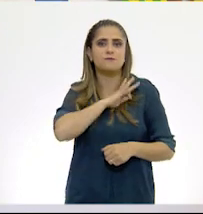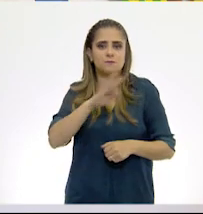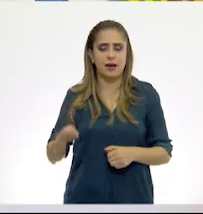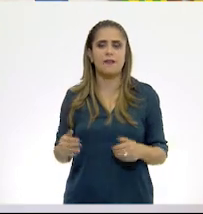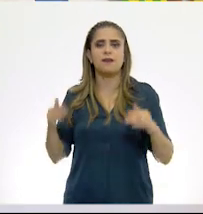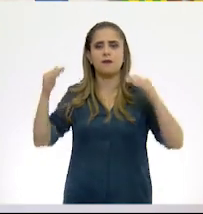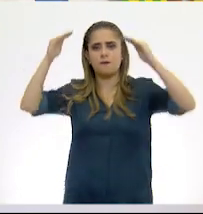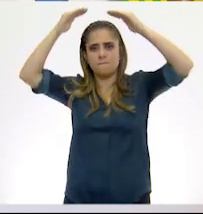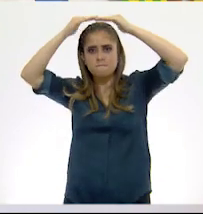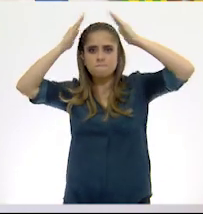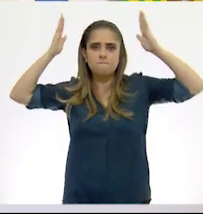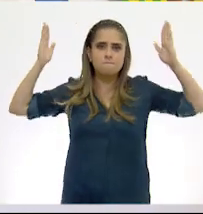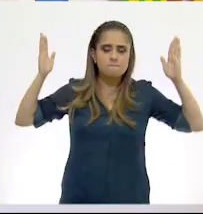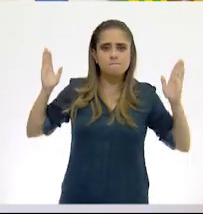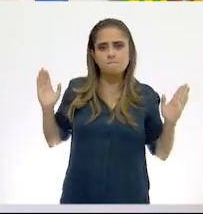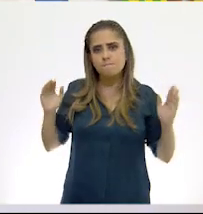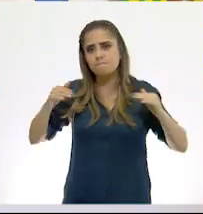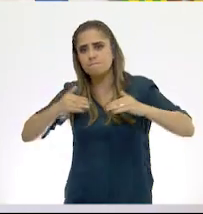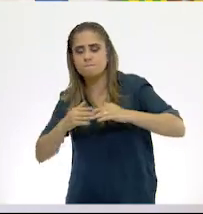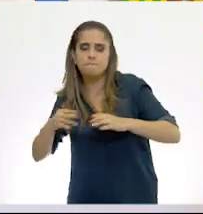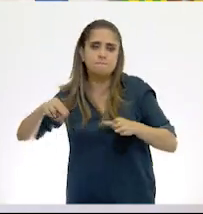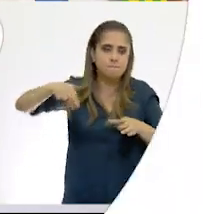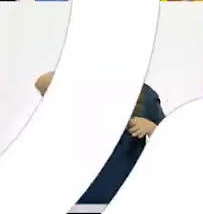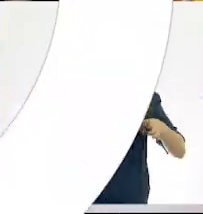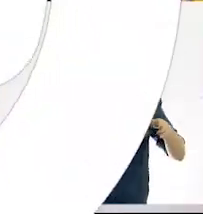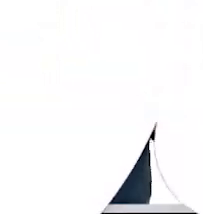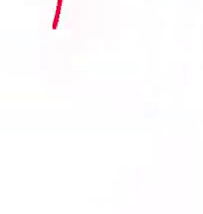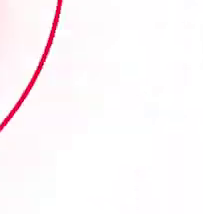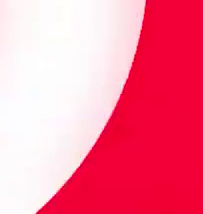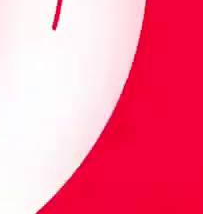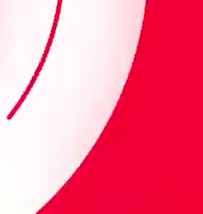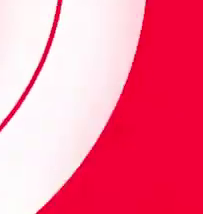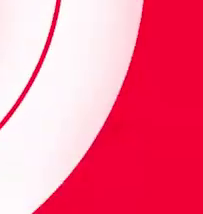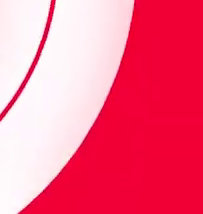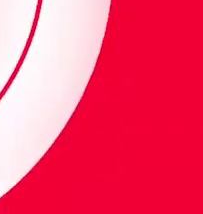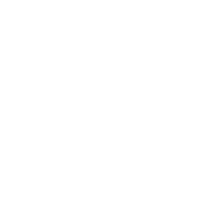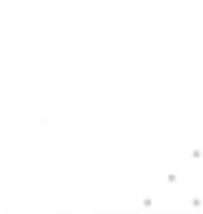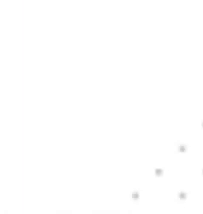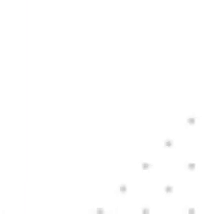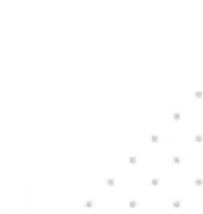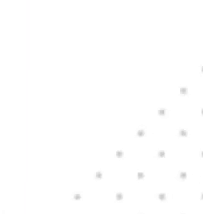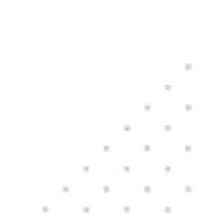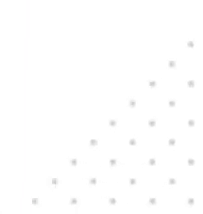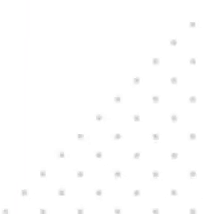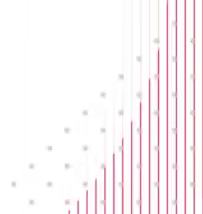como figuras cuadradas. Yo hago o círculo, como figuras círculo, redondas. Círculo. Ah, muy bien.